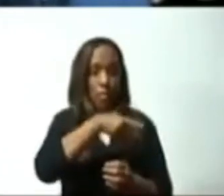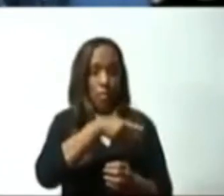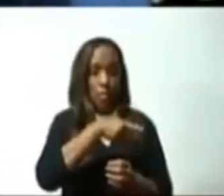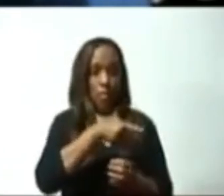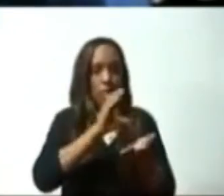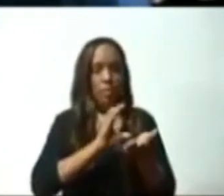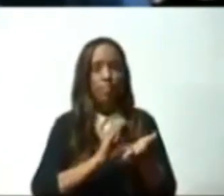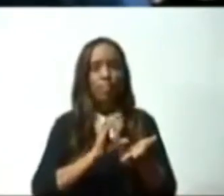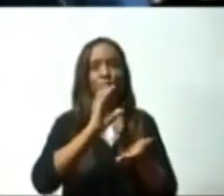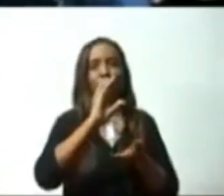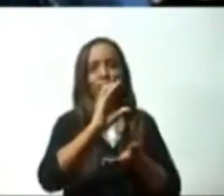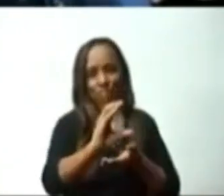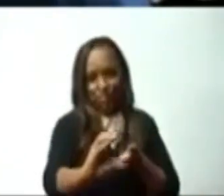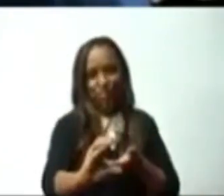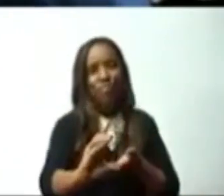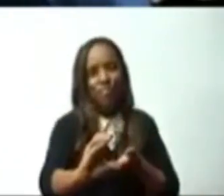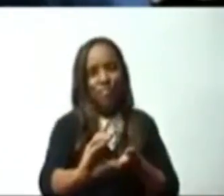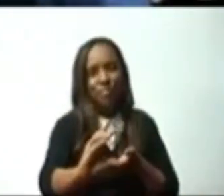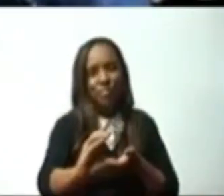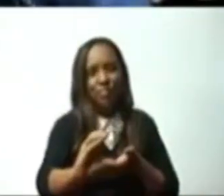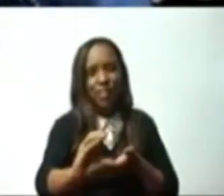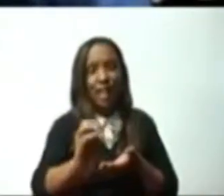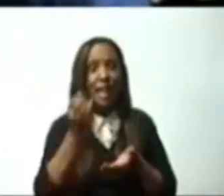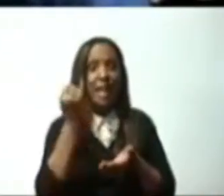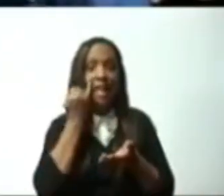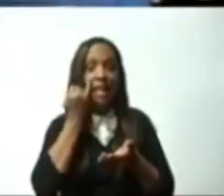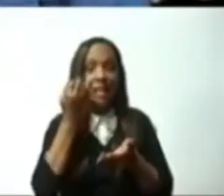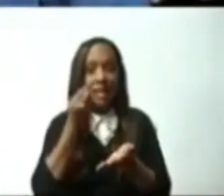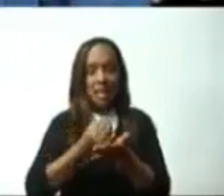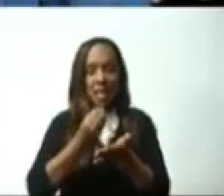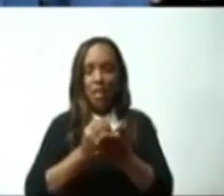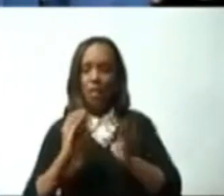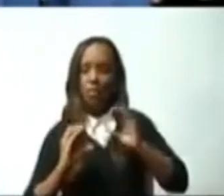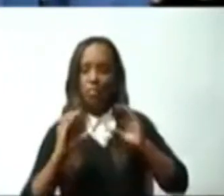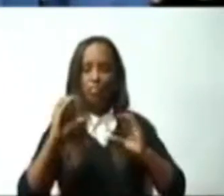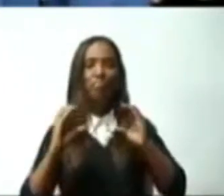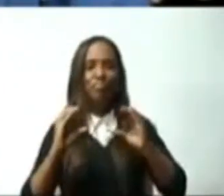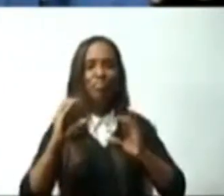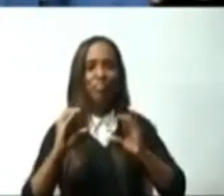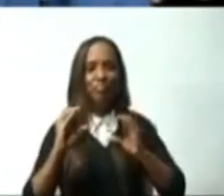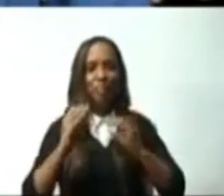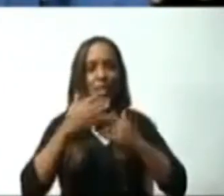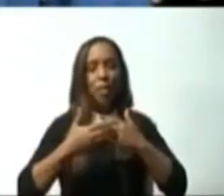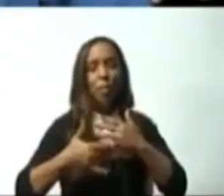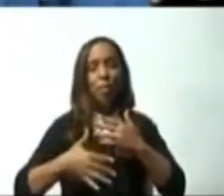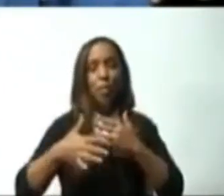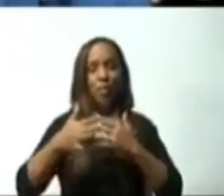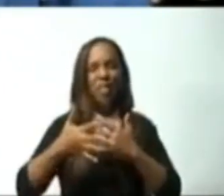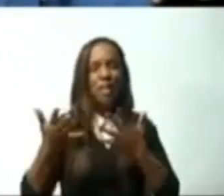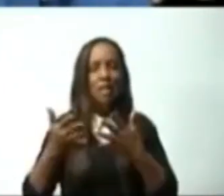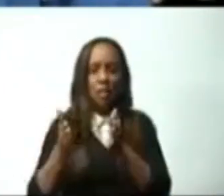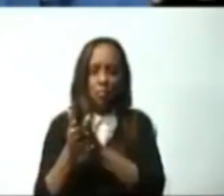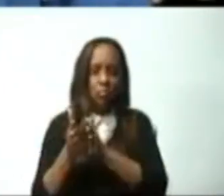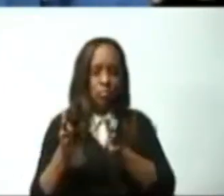reponer dicho activo durante los próximos 15 días corridos. Luego del plazo de 5 días